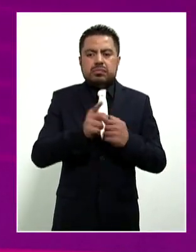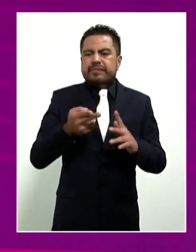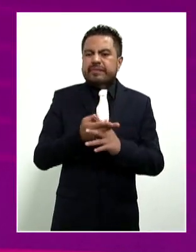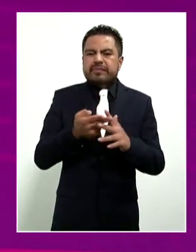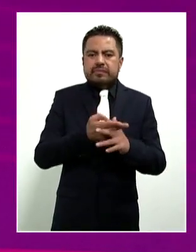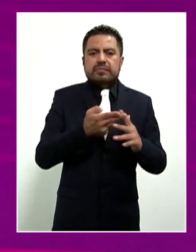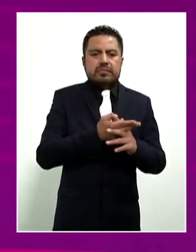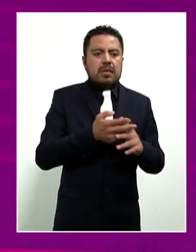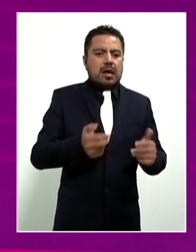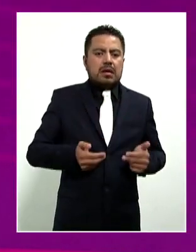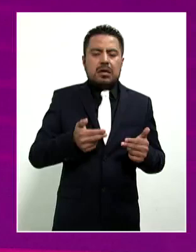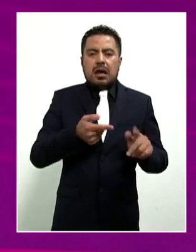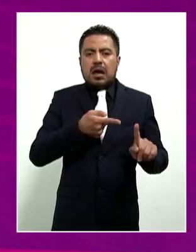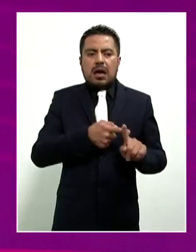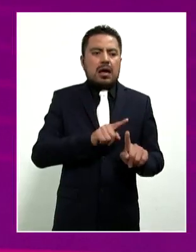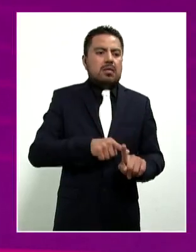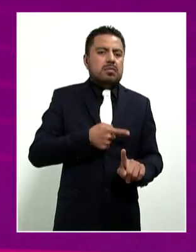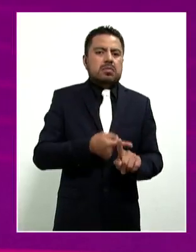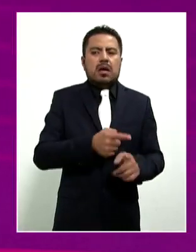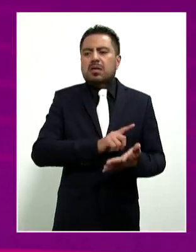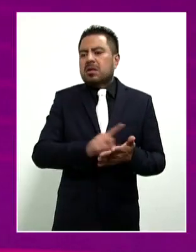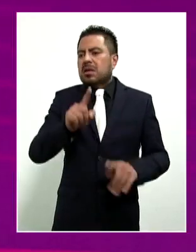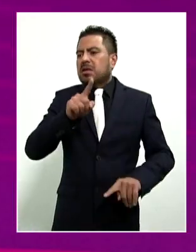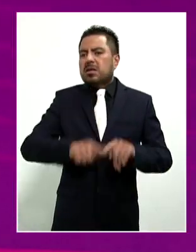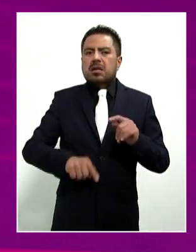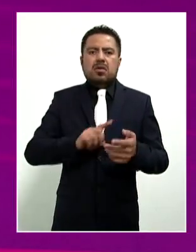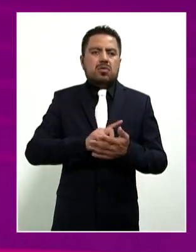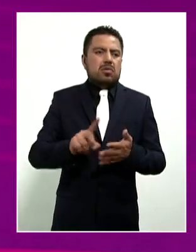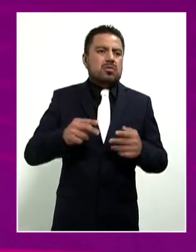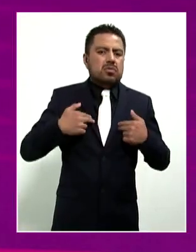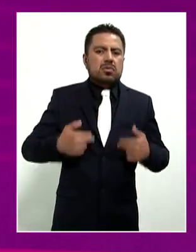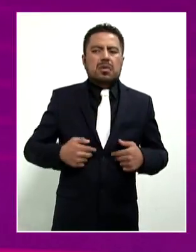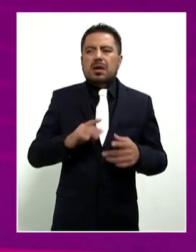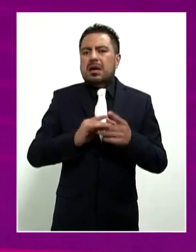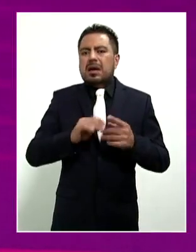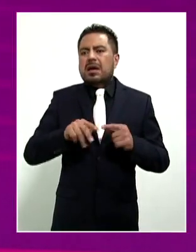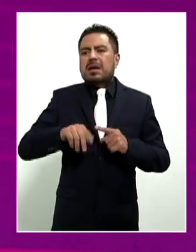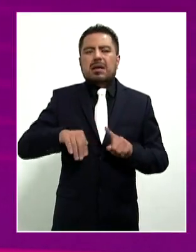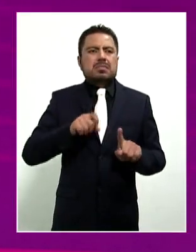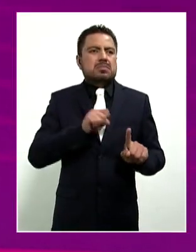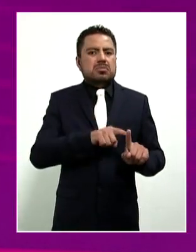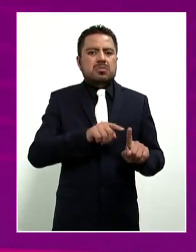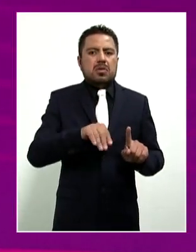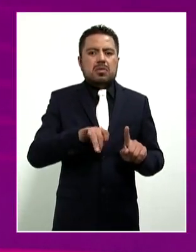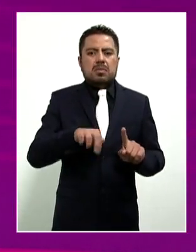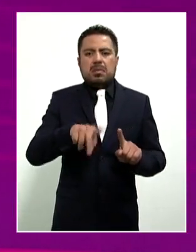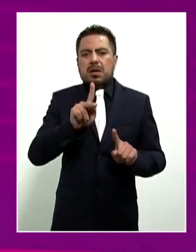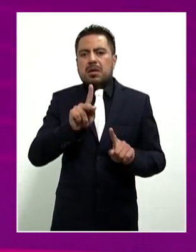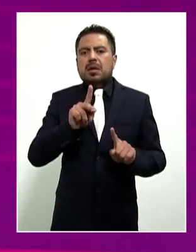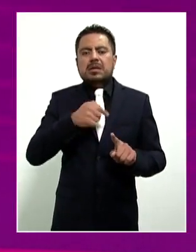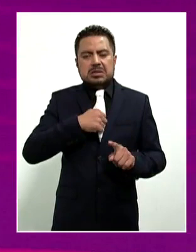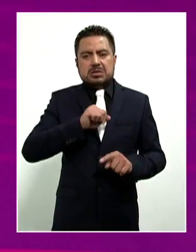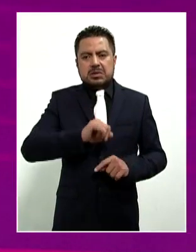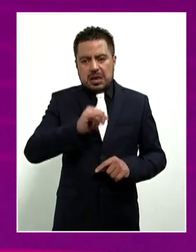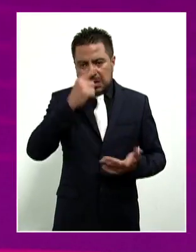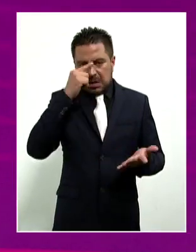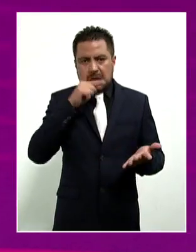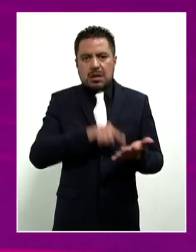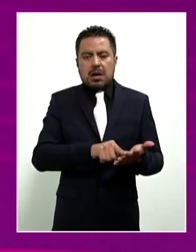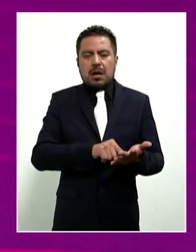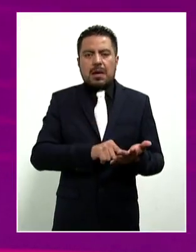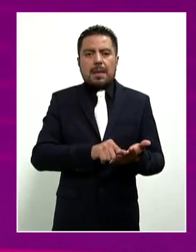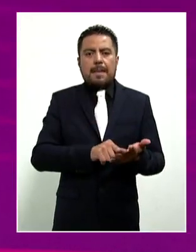que esto deviene en las violaciones a derechos humanos, justamente que estaba explicando Marc. Entonces, sí creo que es